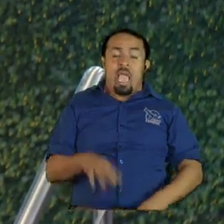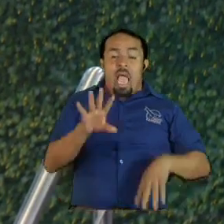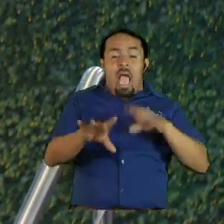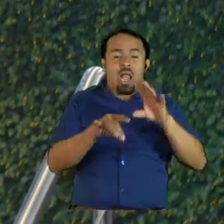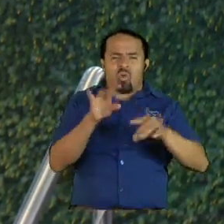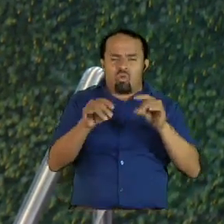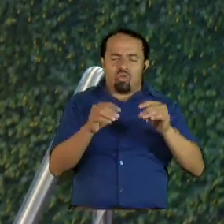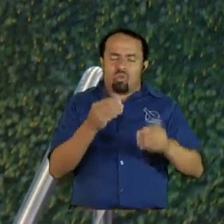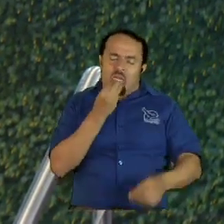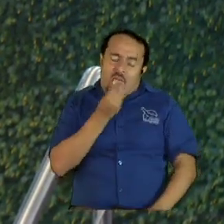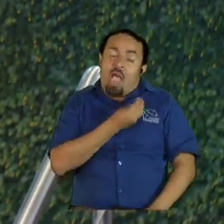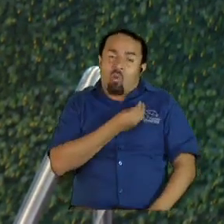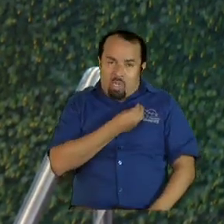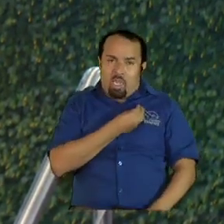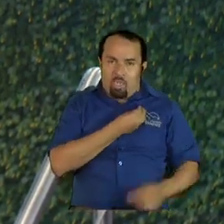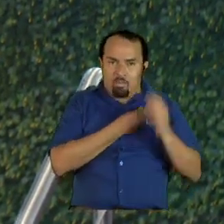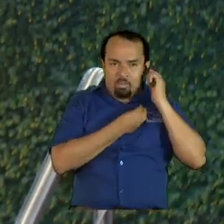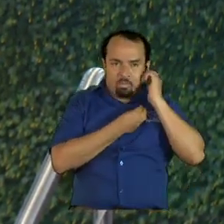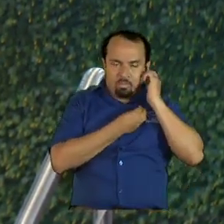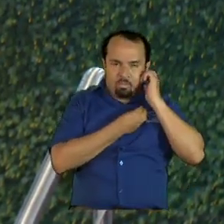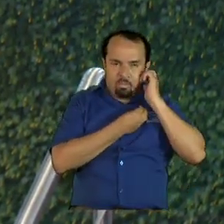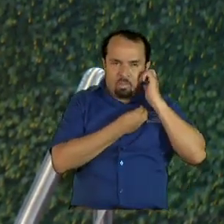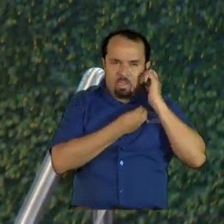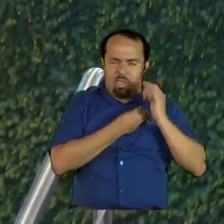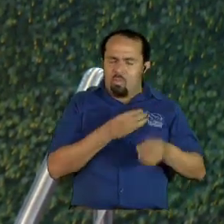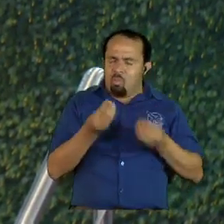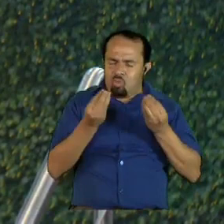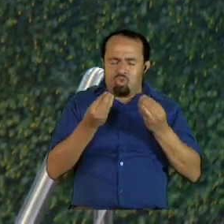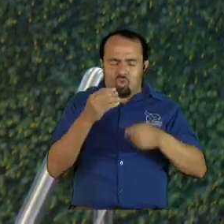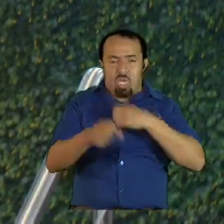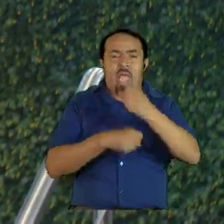Algunos se la aguantan, y se la aguantan años.